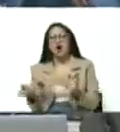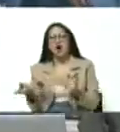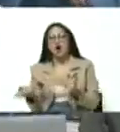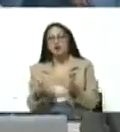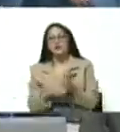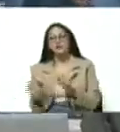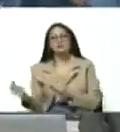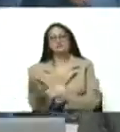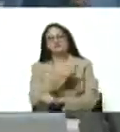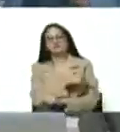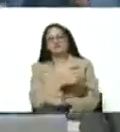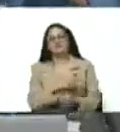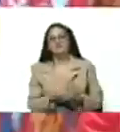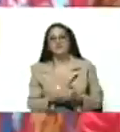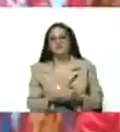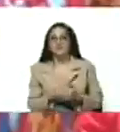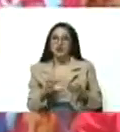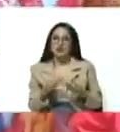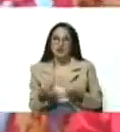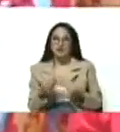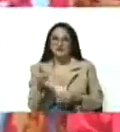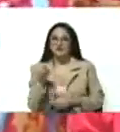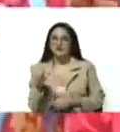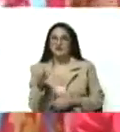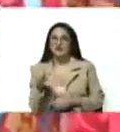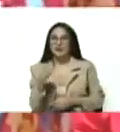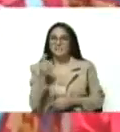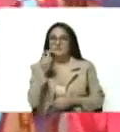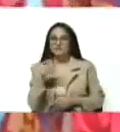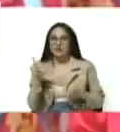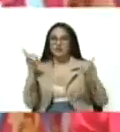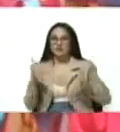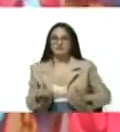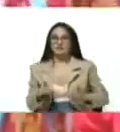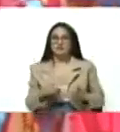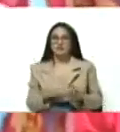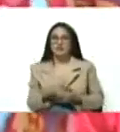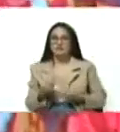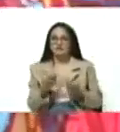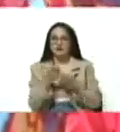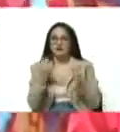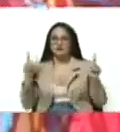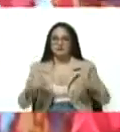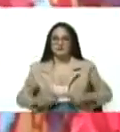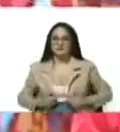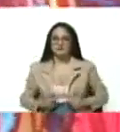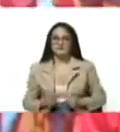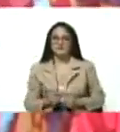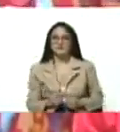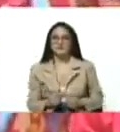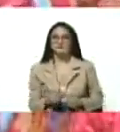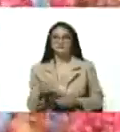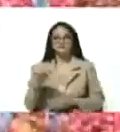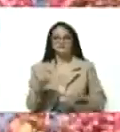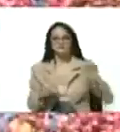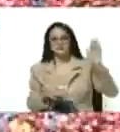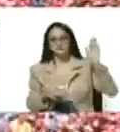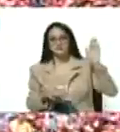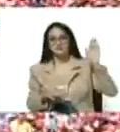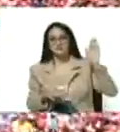Porque si de algo está hecho la región oriental, es de gente decidida a ser libre. Vamos a levantar la mano,